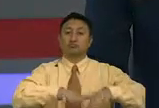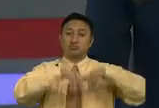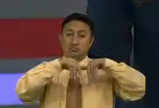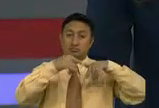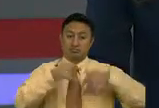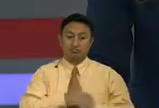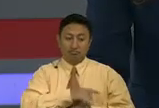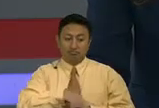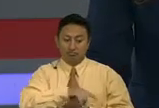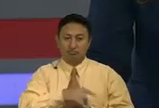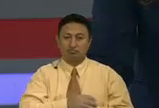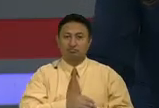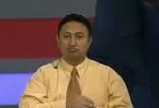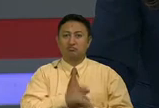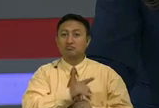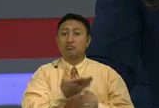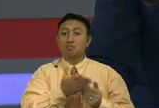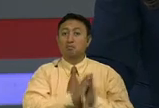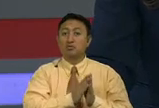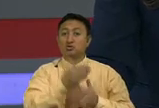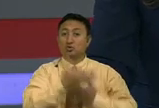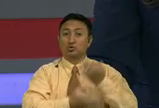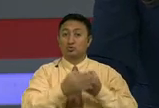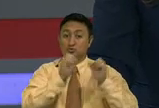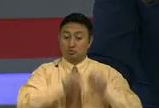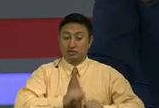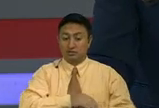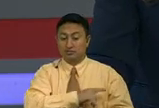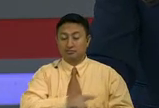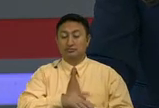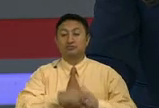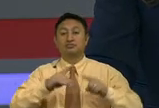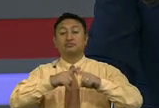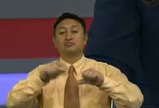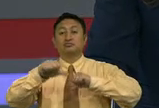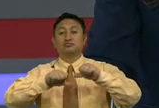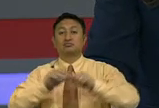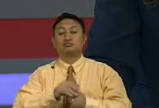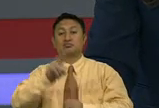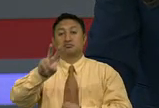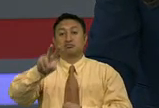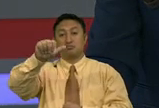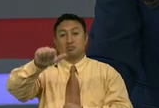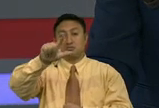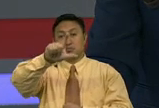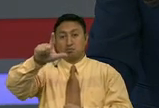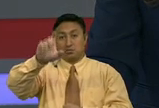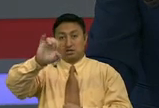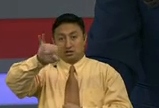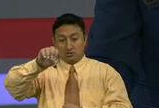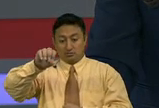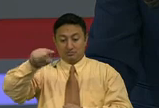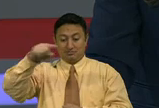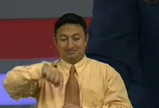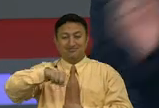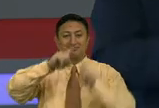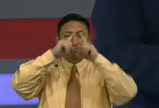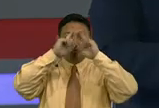si acepta o no el pedido judicial para levantar la inmunidad tanto a la ex legisladora Norma Vallejo como a la ex vicepresidenta María Alejandra